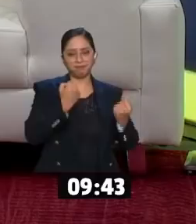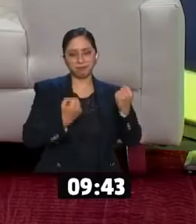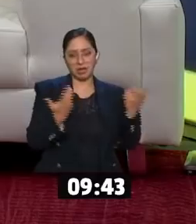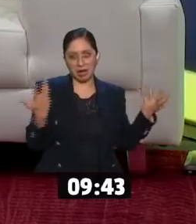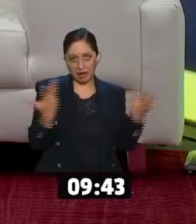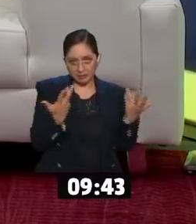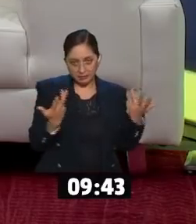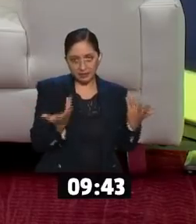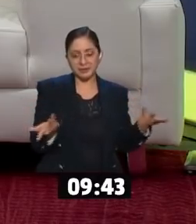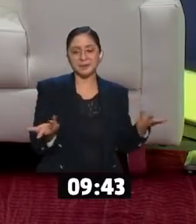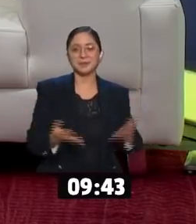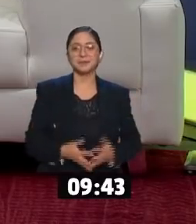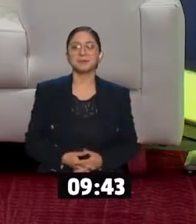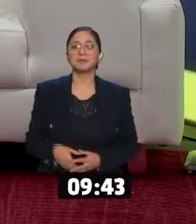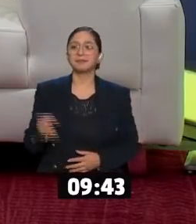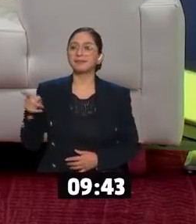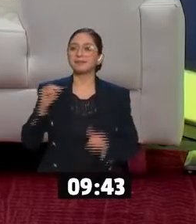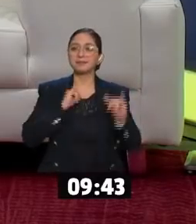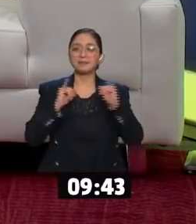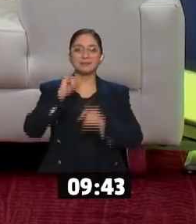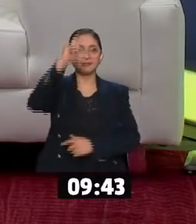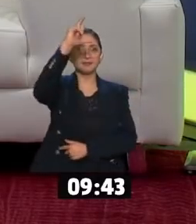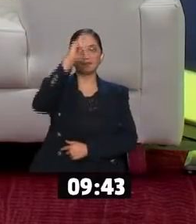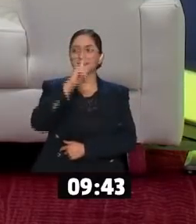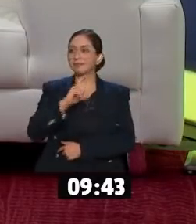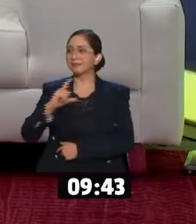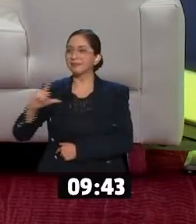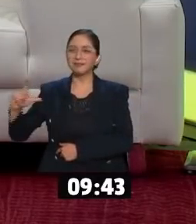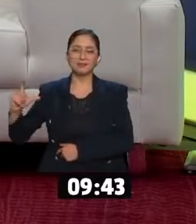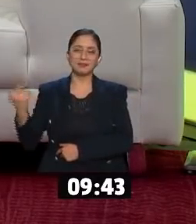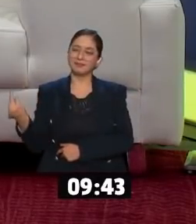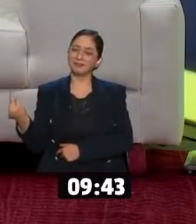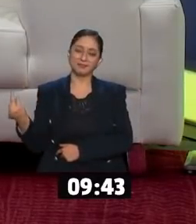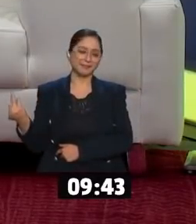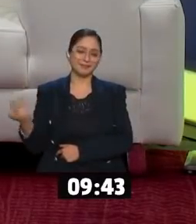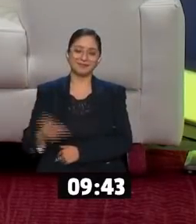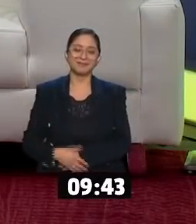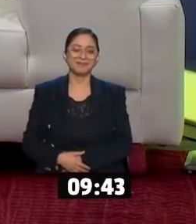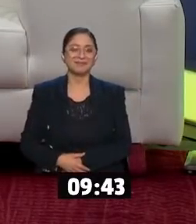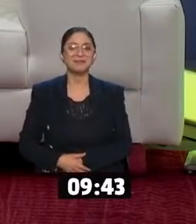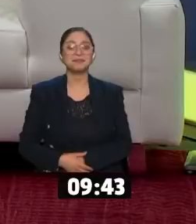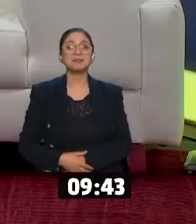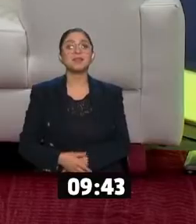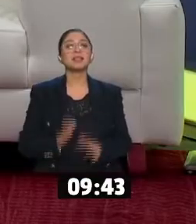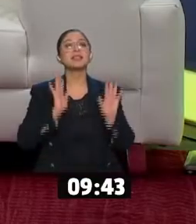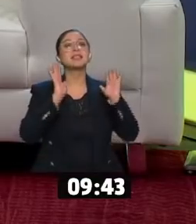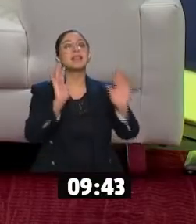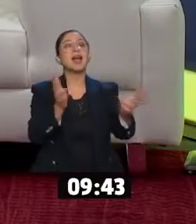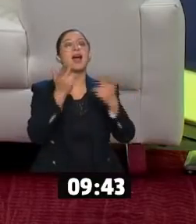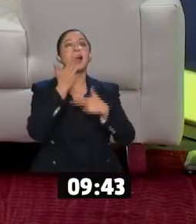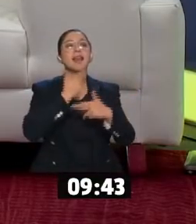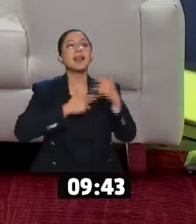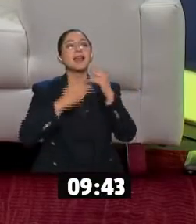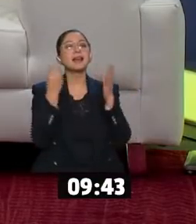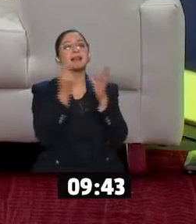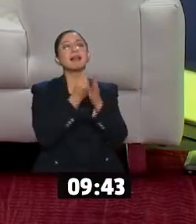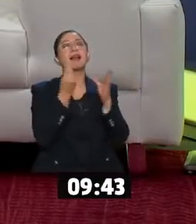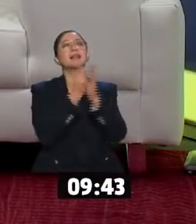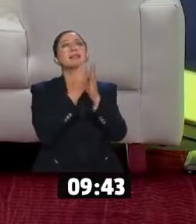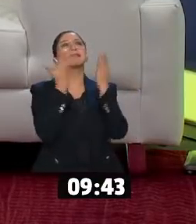Y volando. Sí, en fin. Oye, y el regreso a Baile. clases. Hombre. Bendito